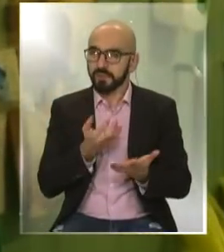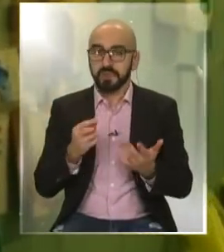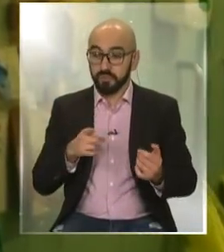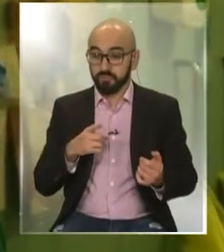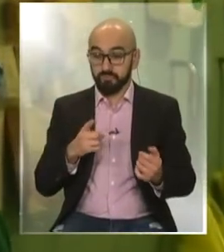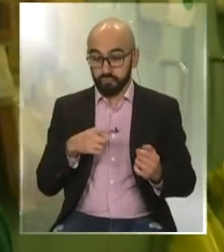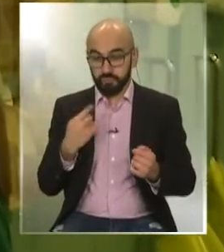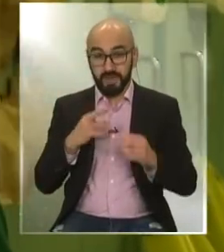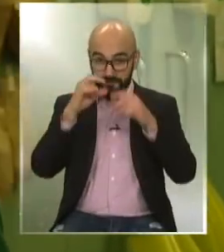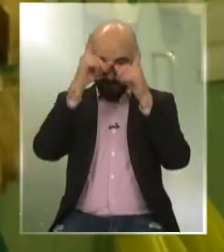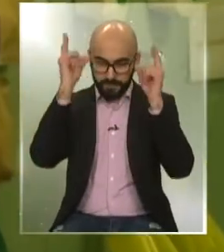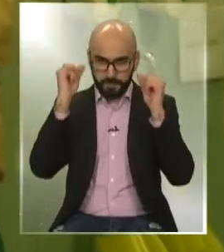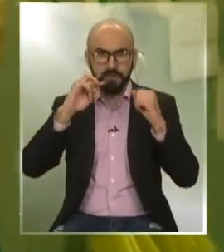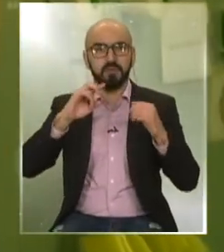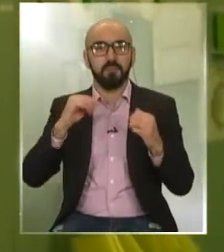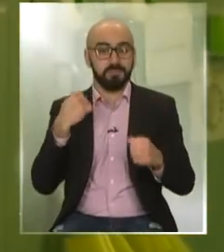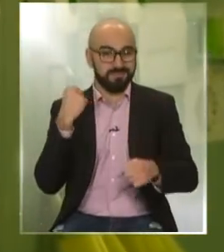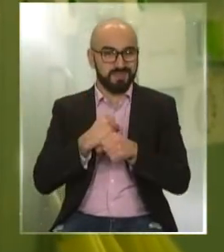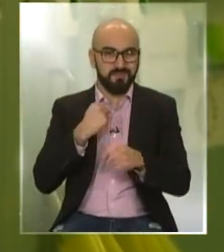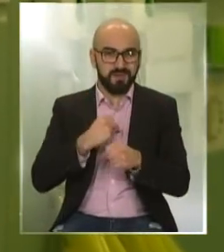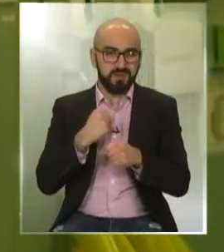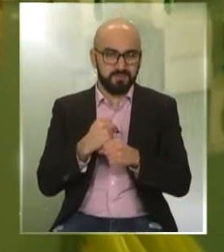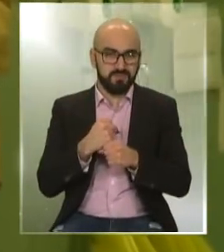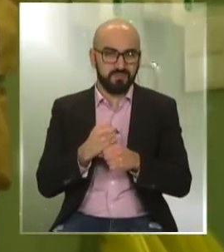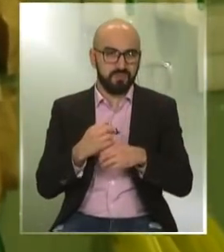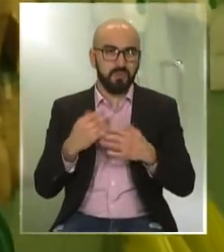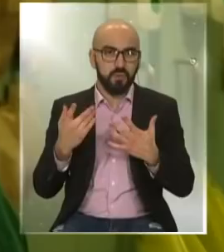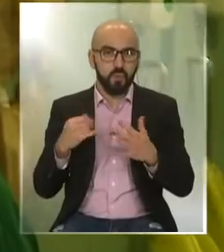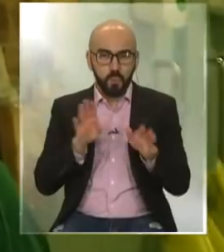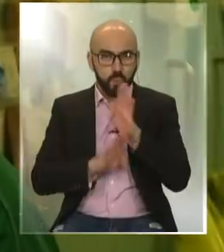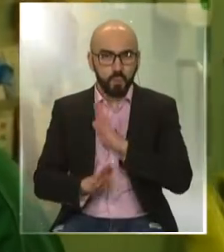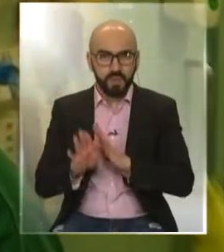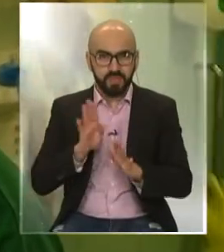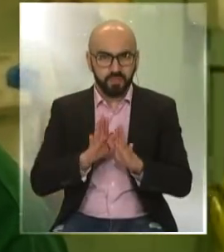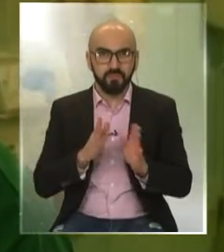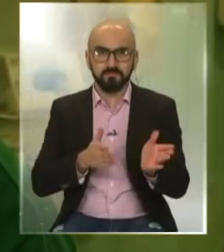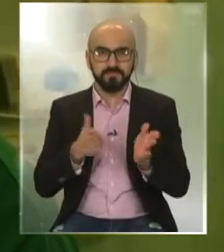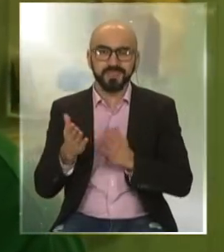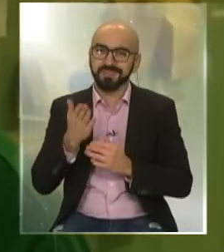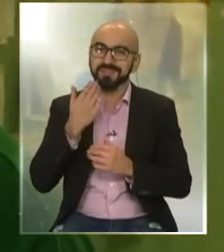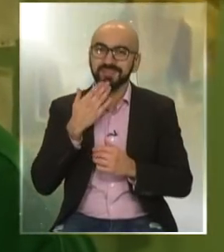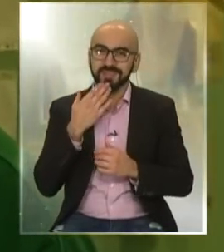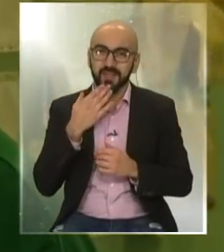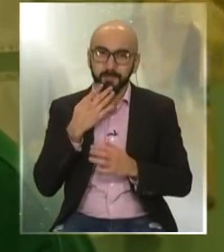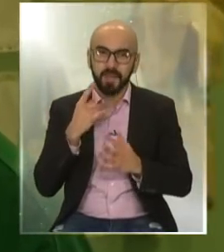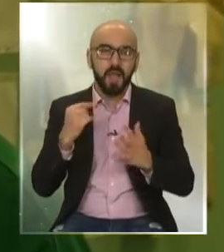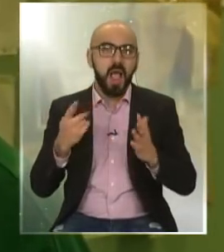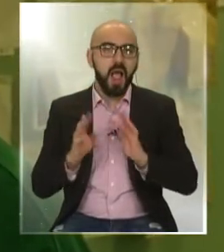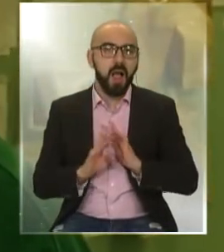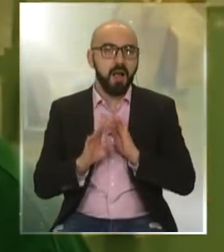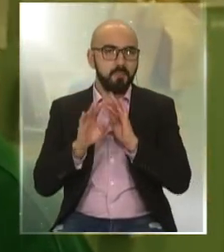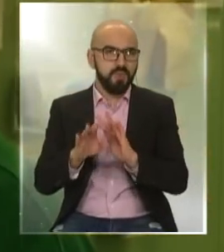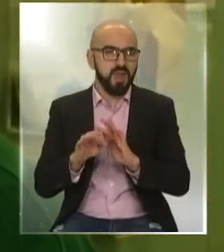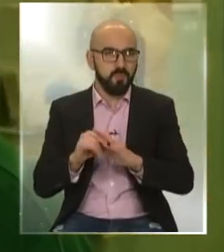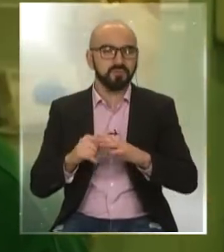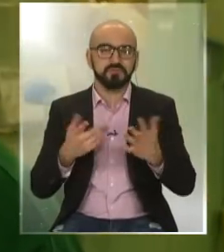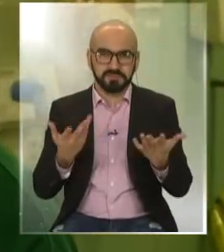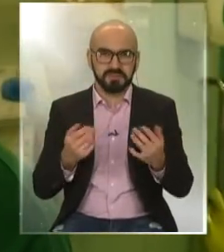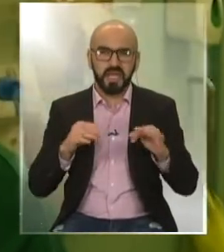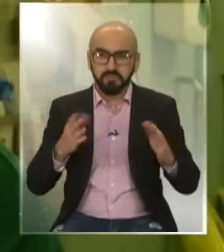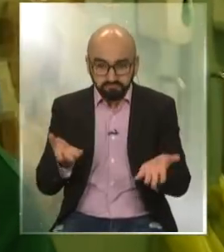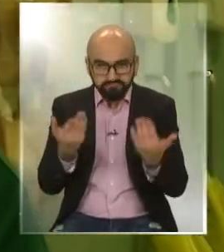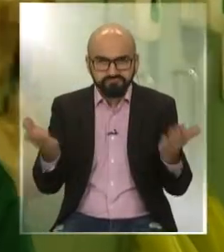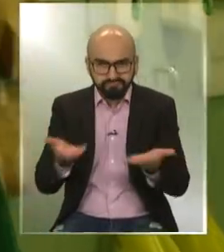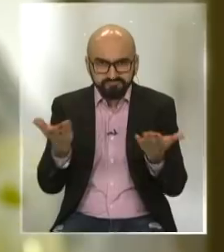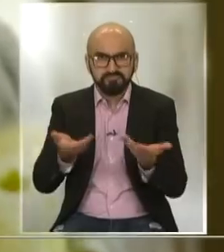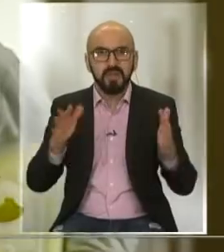como enfermeros, aparte de hacer nuestro trabajo, nuestro cuidado, también hemos tenido que dar apoyo, esfuerzo, ánimo a